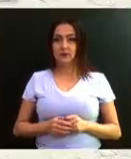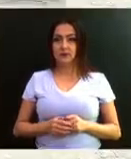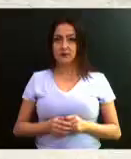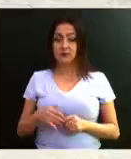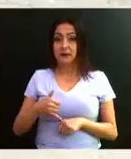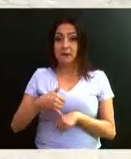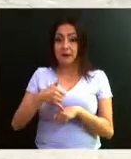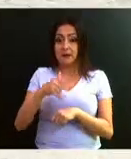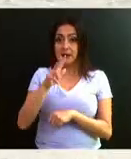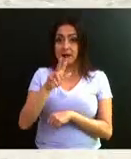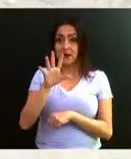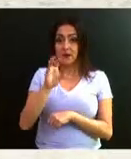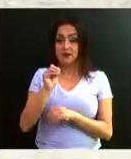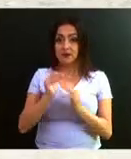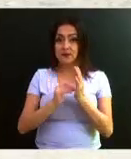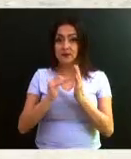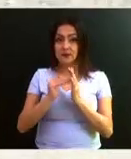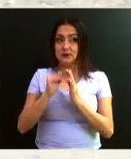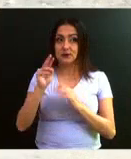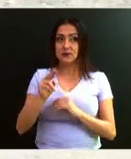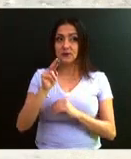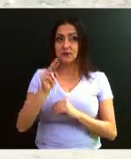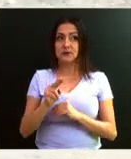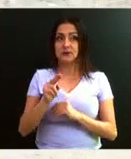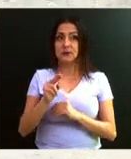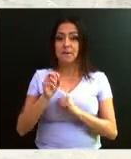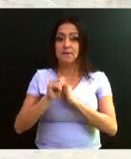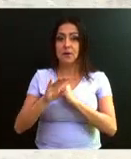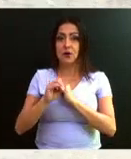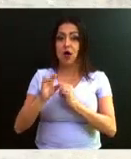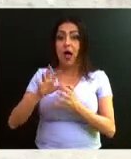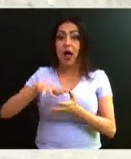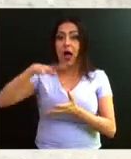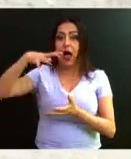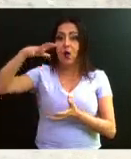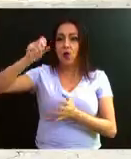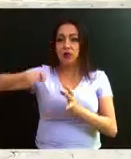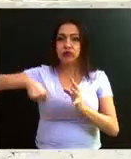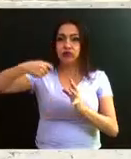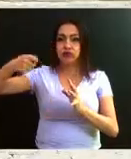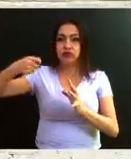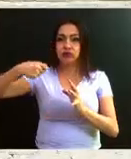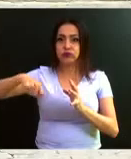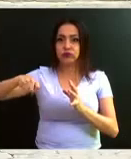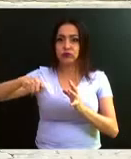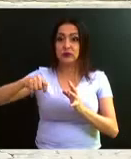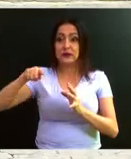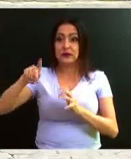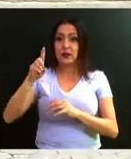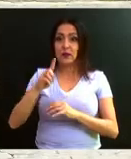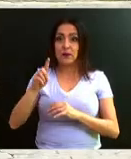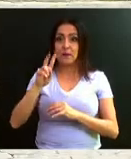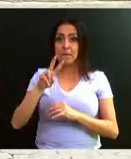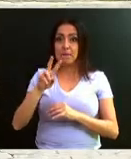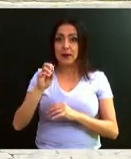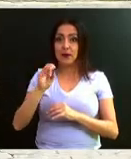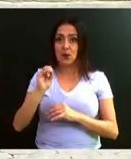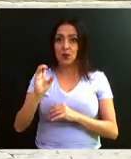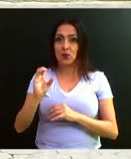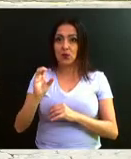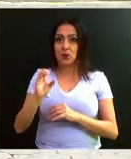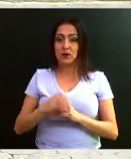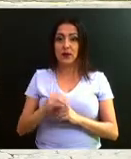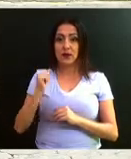El premio de 350 millones de colones de la promoción del acumulado 2 salió la noche de este domingo 20 de octubre con la